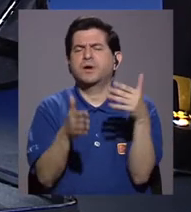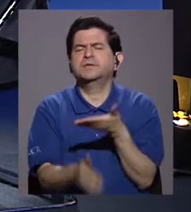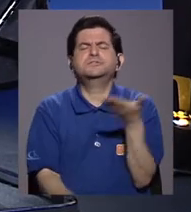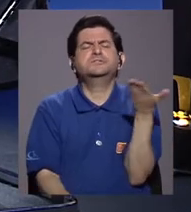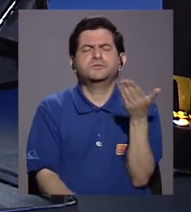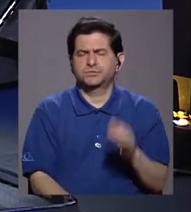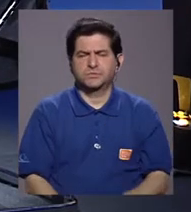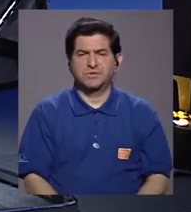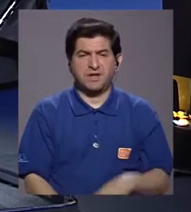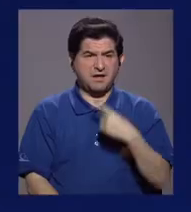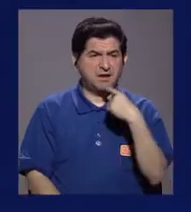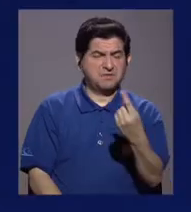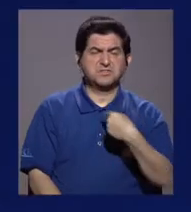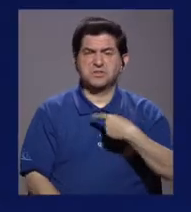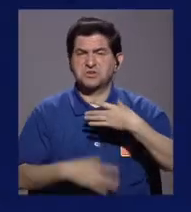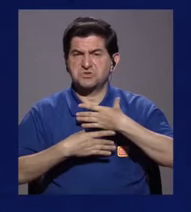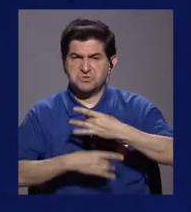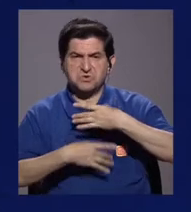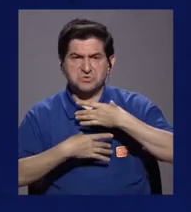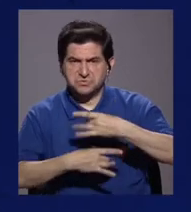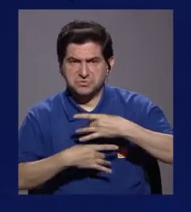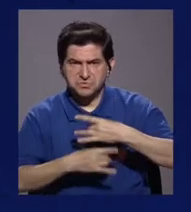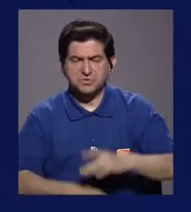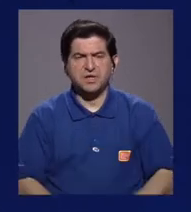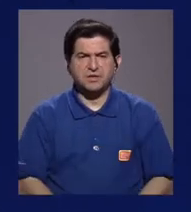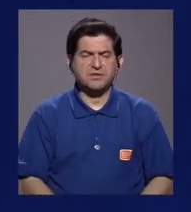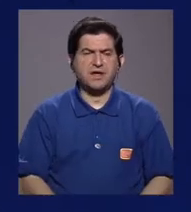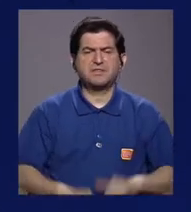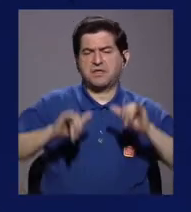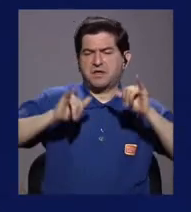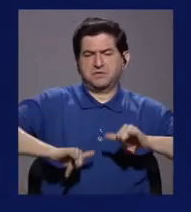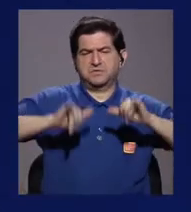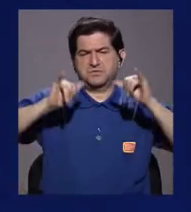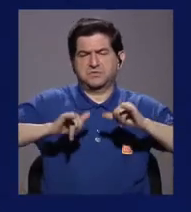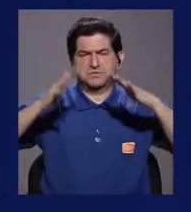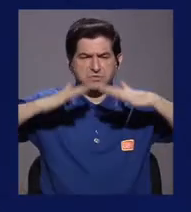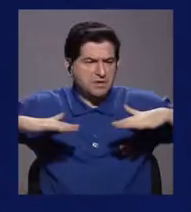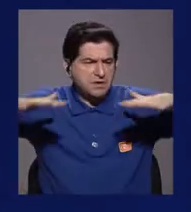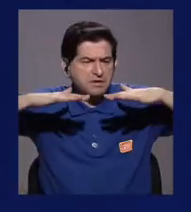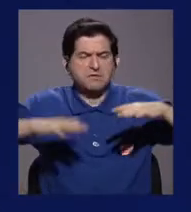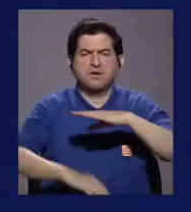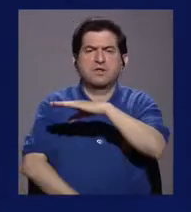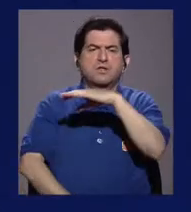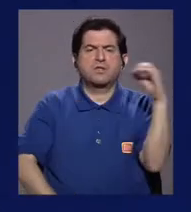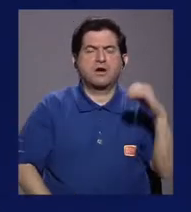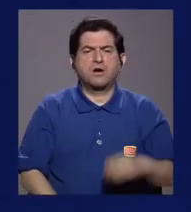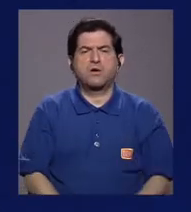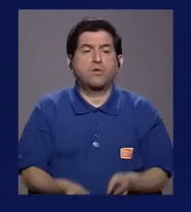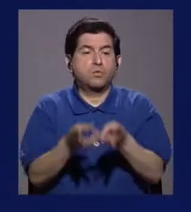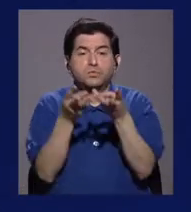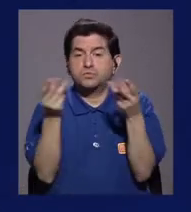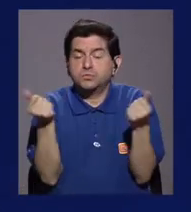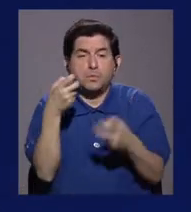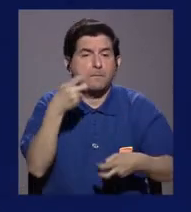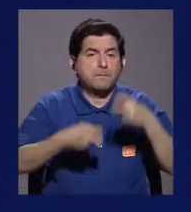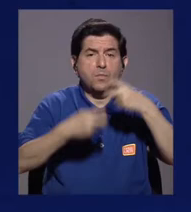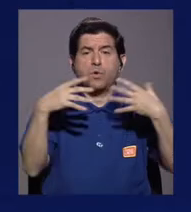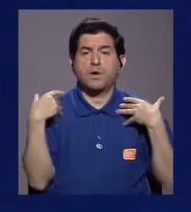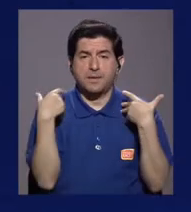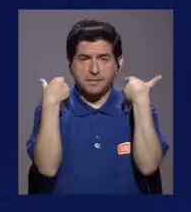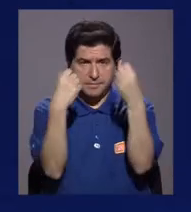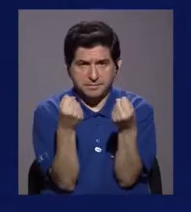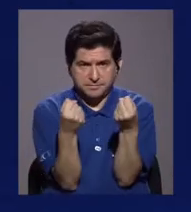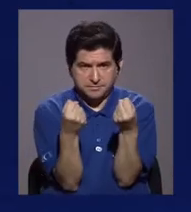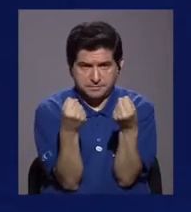joven que quiere estudiar probablemente le diga estoy interesado en la sostenibilidad estoy interesado en resolver